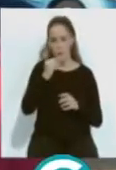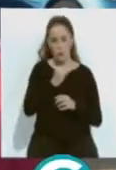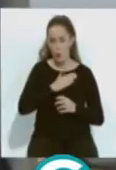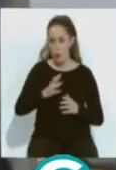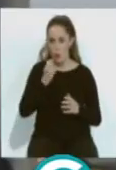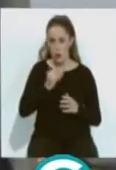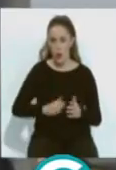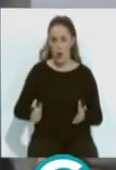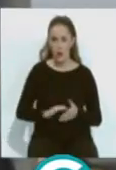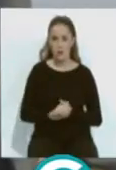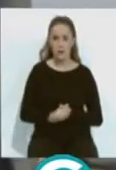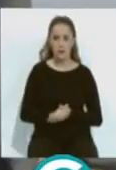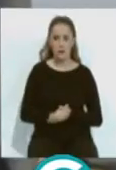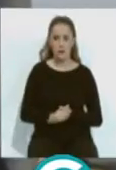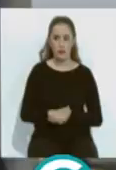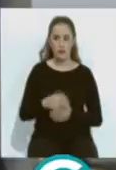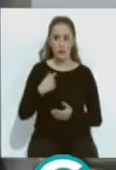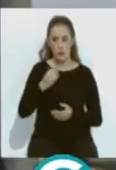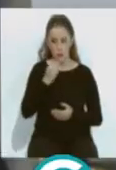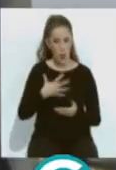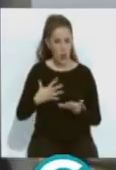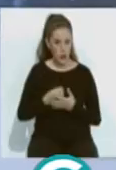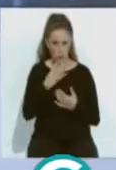muy bueno. Siempre se puede sacar algo bueno de todo.